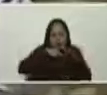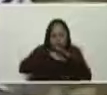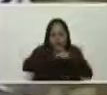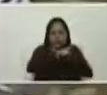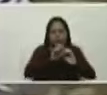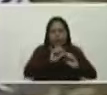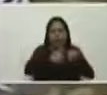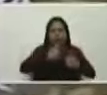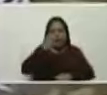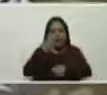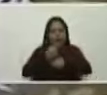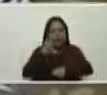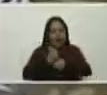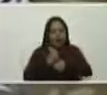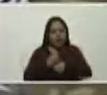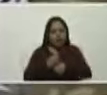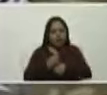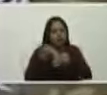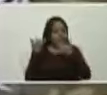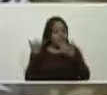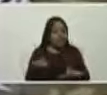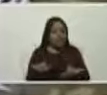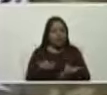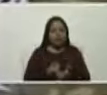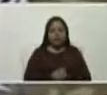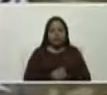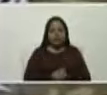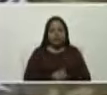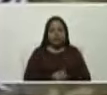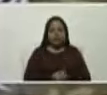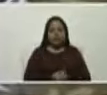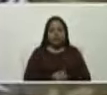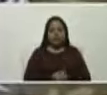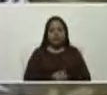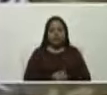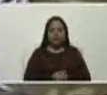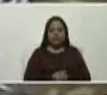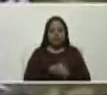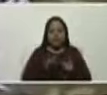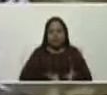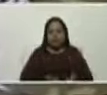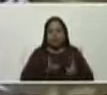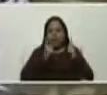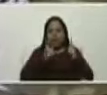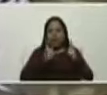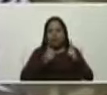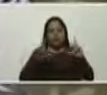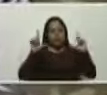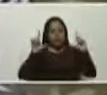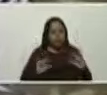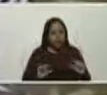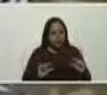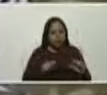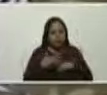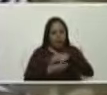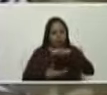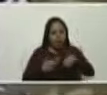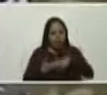obras de inmediato, que permitan contener, mitigar